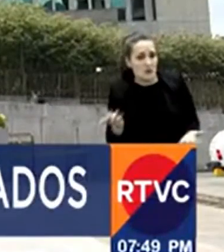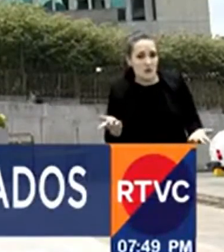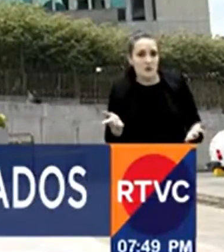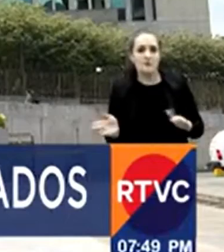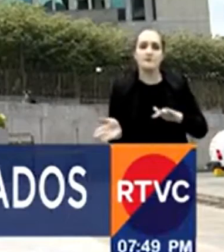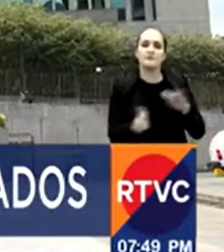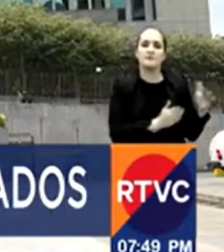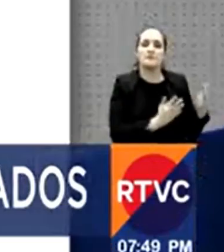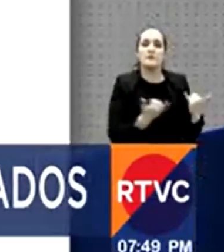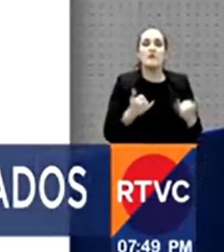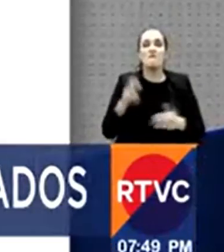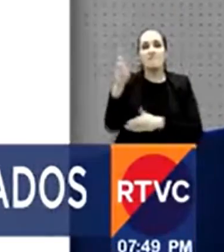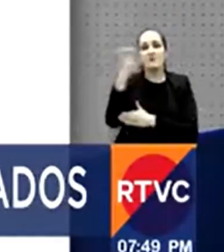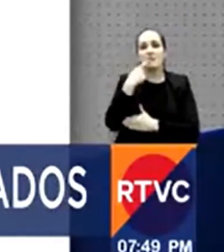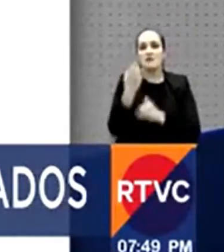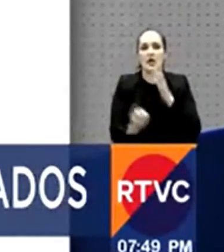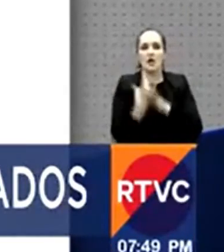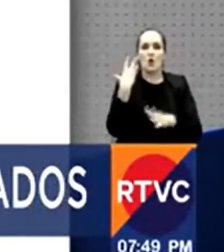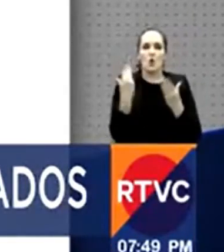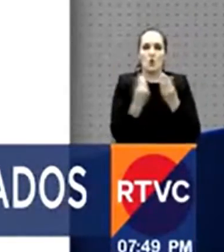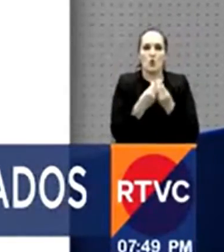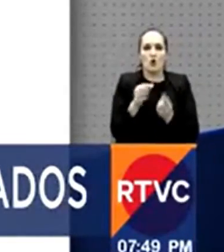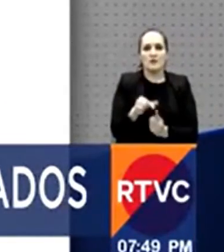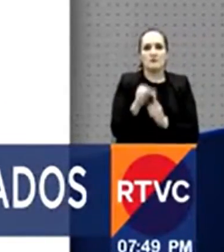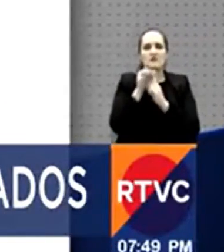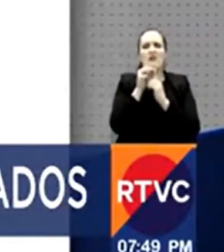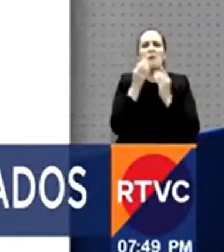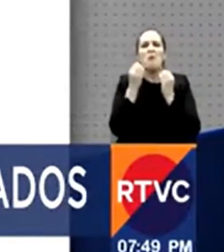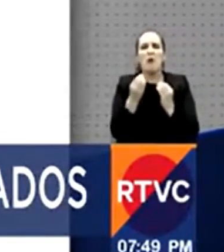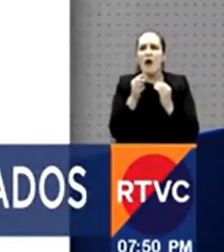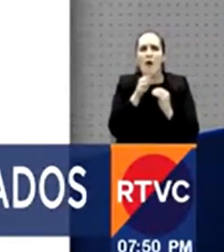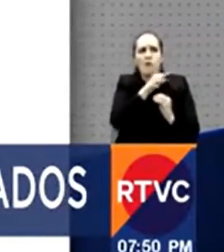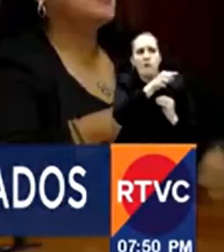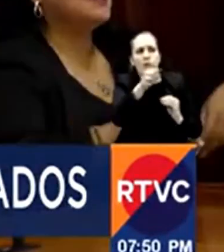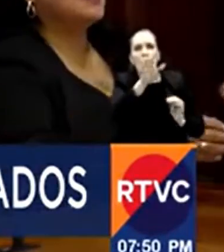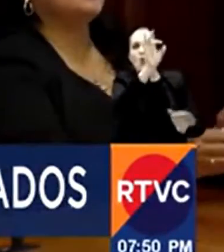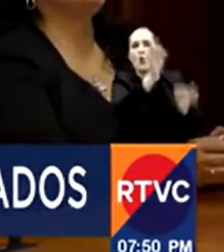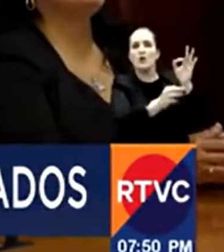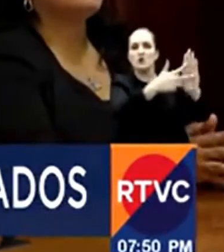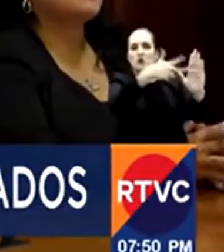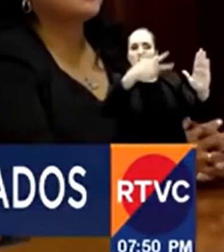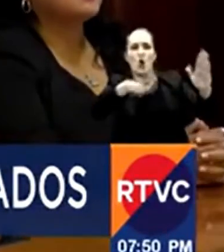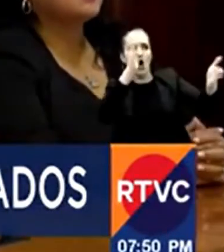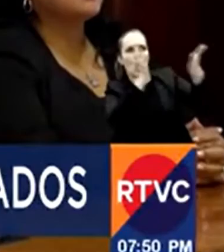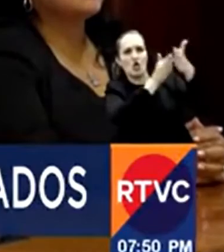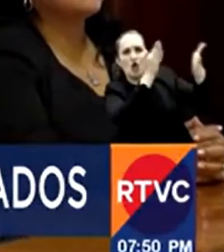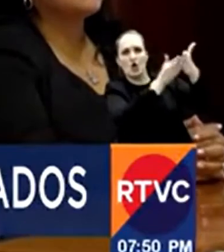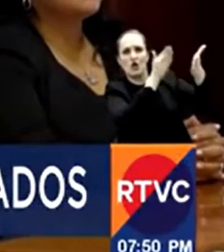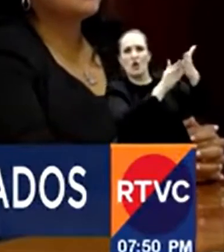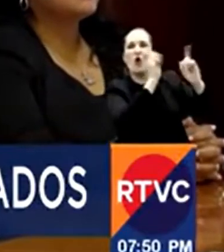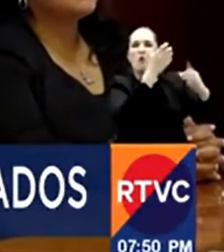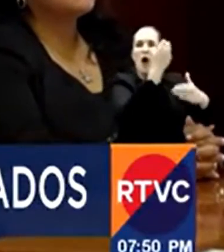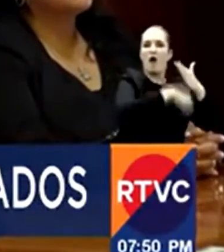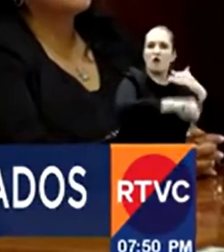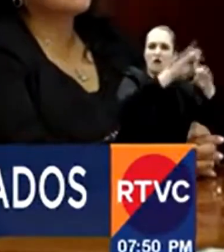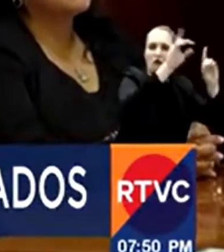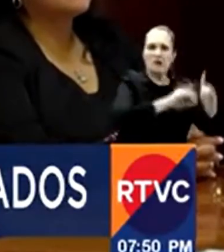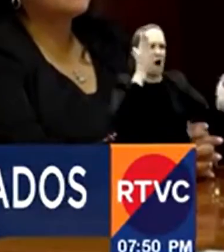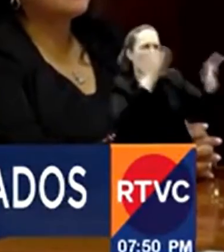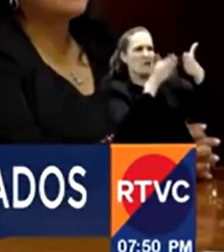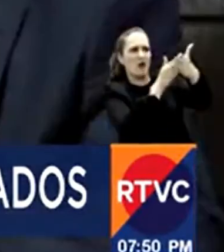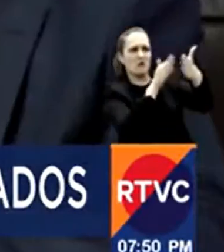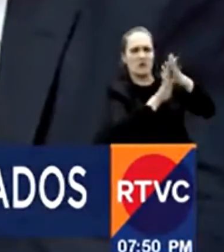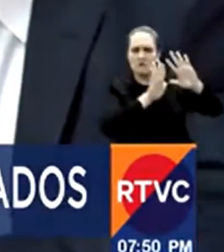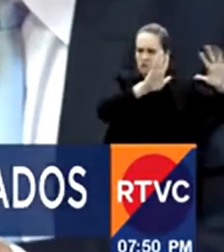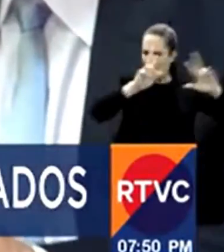Fiscalía confirmó que se creó un grupo especial para investigar las amenazas que recibieron los magistrados de la Corte Constitucional tras la decisión del aborto. E igualmente se investiga